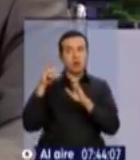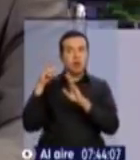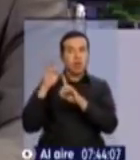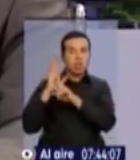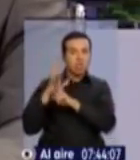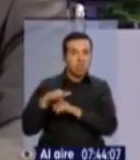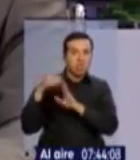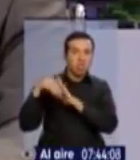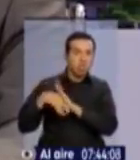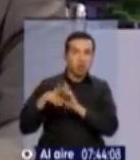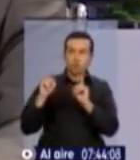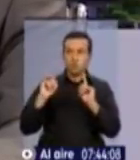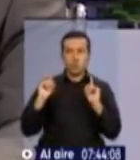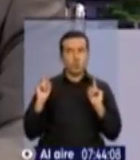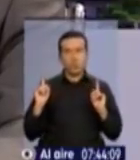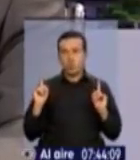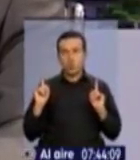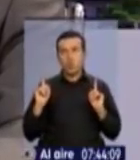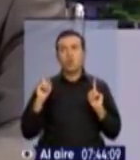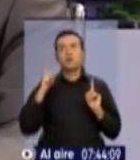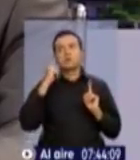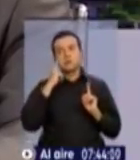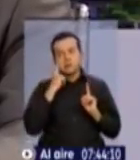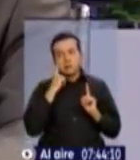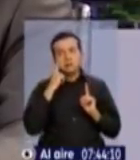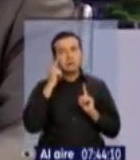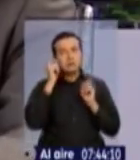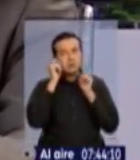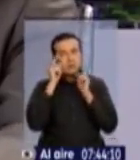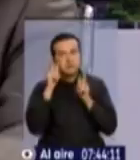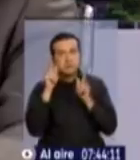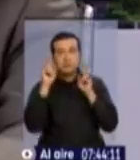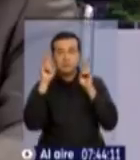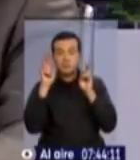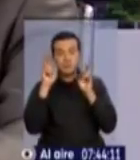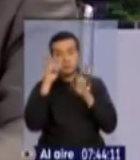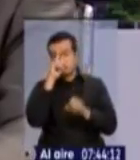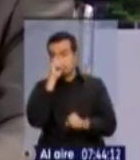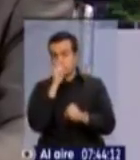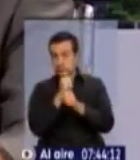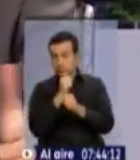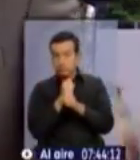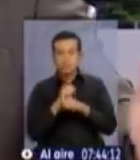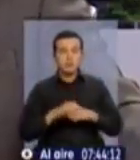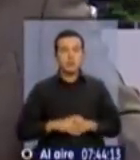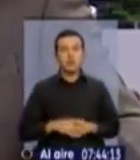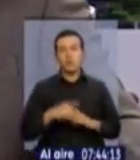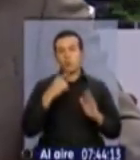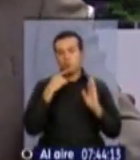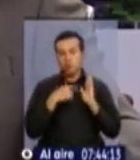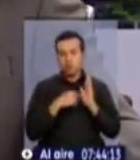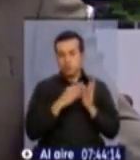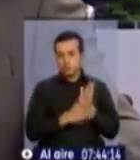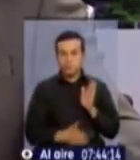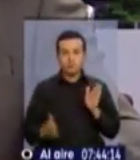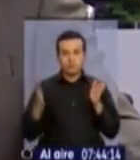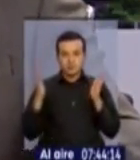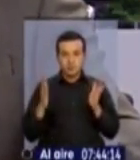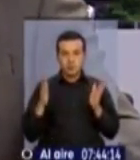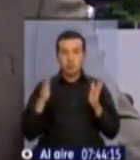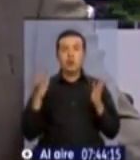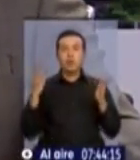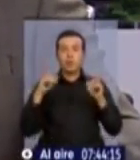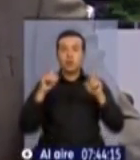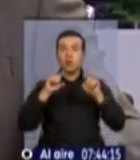de posiciones regresivas respecto a los derechos en el caso del trabajo el hecho de que en estos años se haya eliminado la tercerización es una cosa fundamental